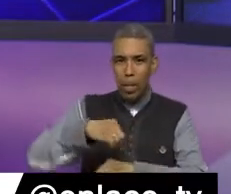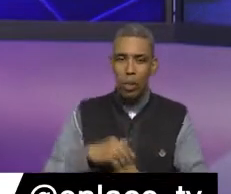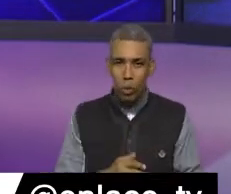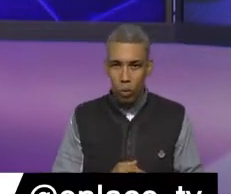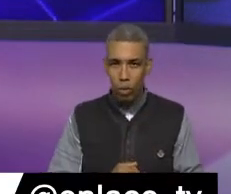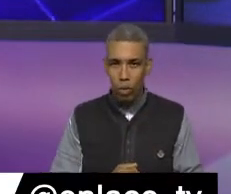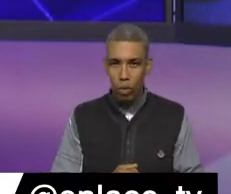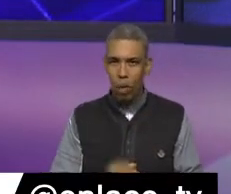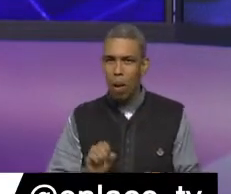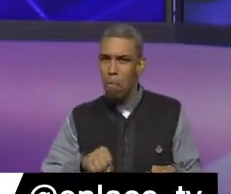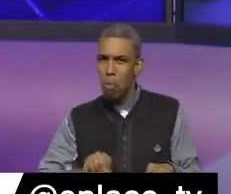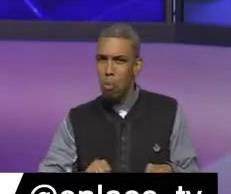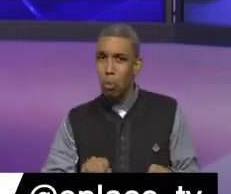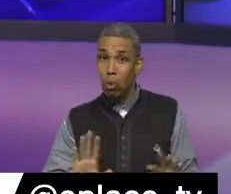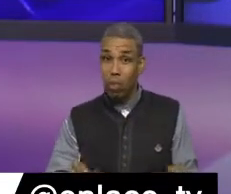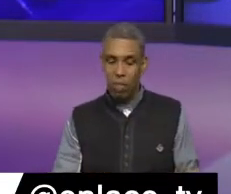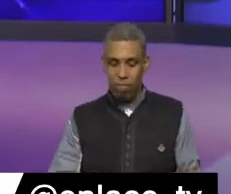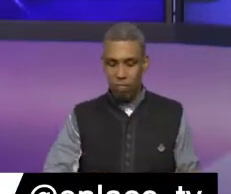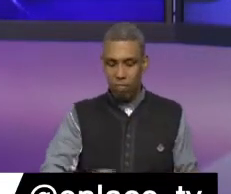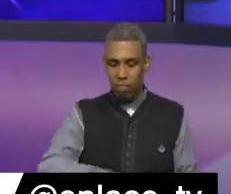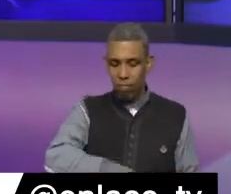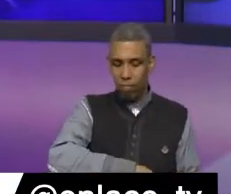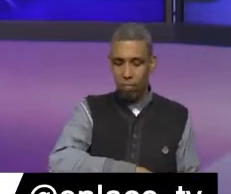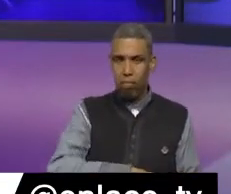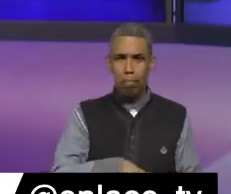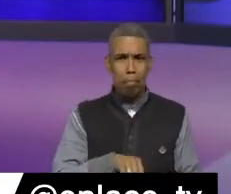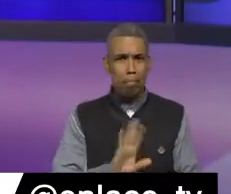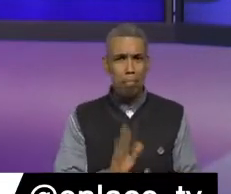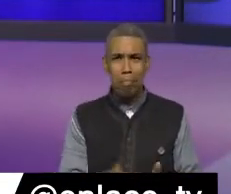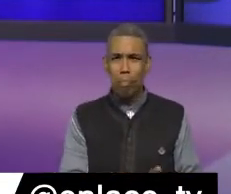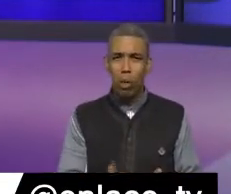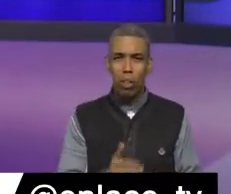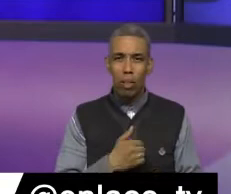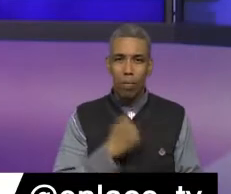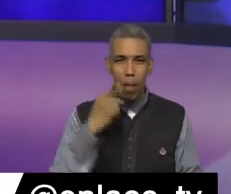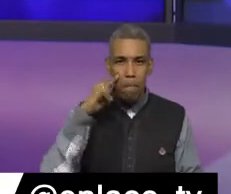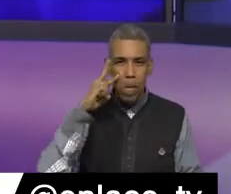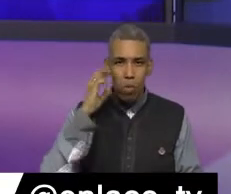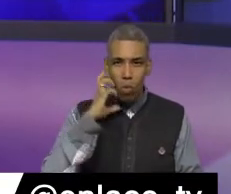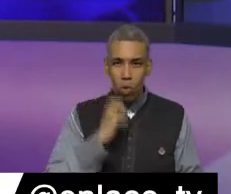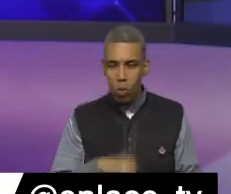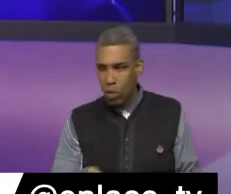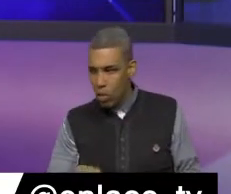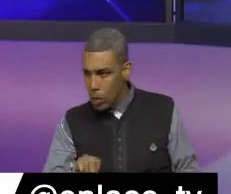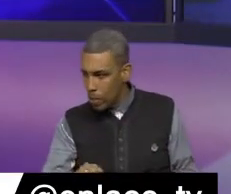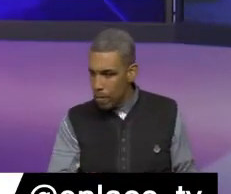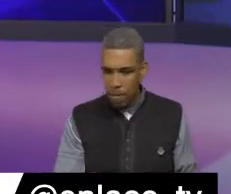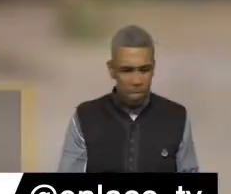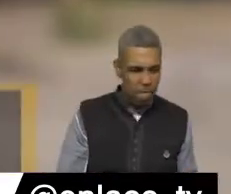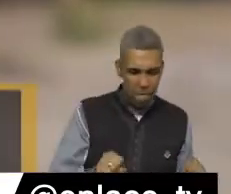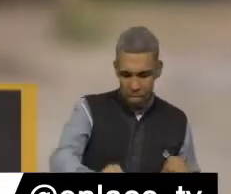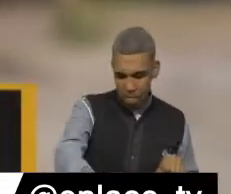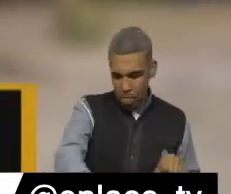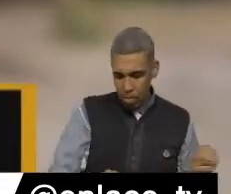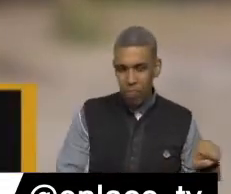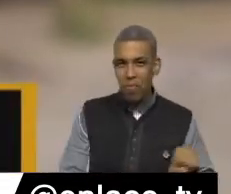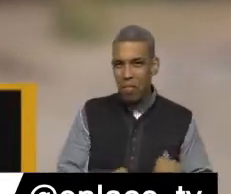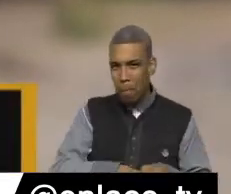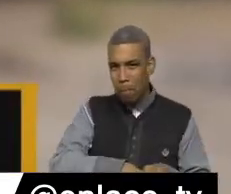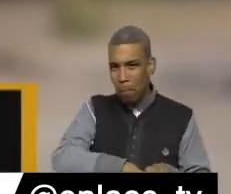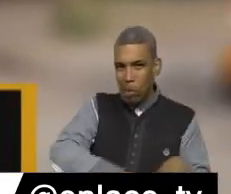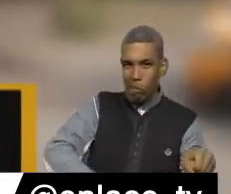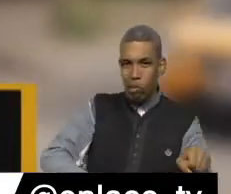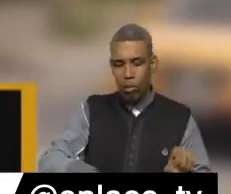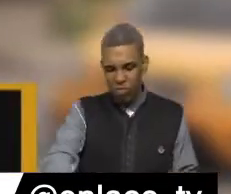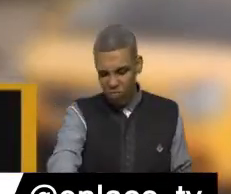se encontraba con seguro, no fue ningún impedimento para que los amigos de lo ajeno se la llevaran. Sin importar que la motocicleta se